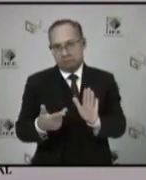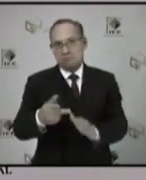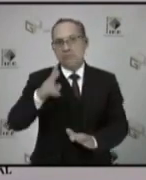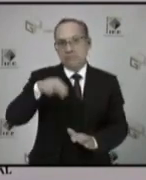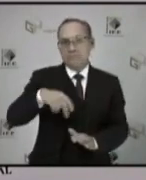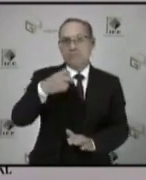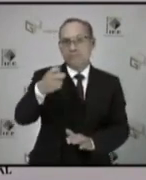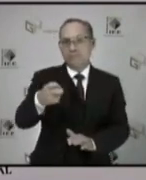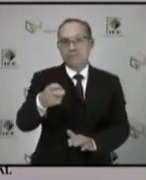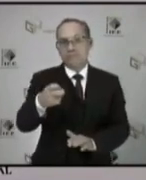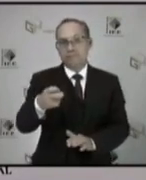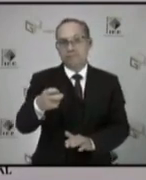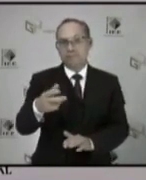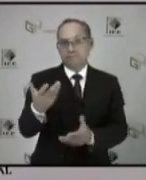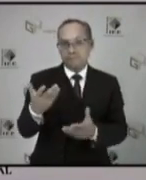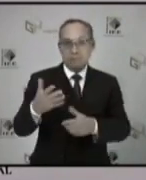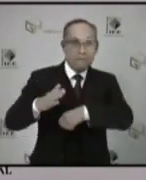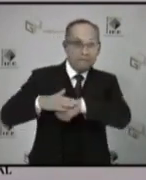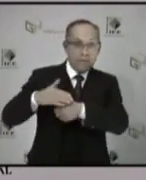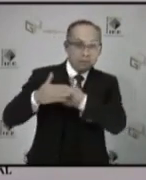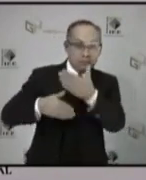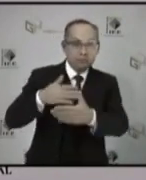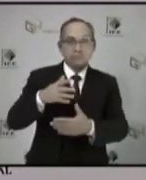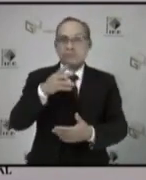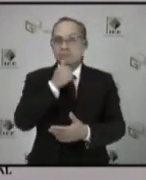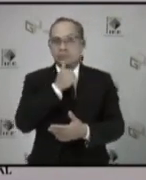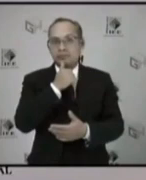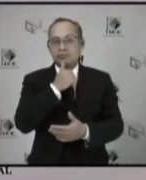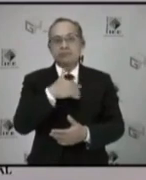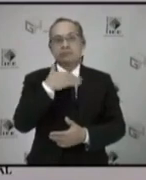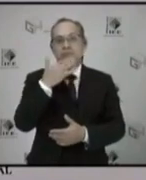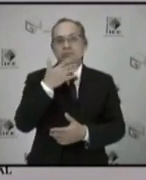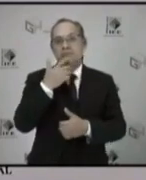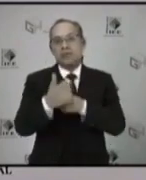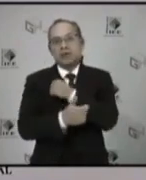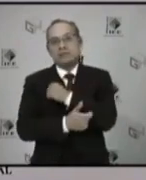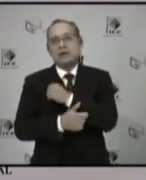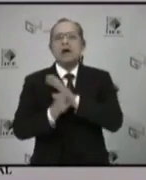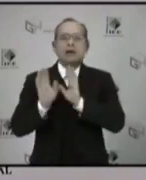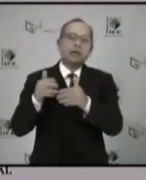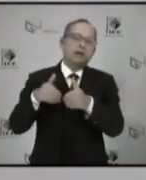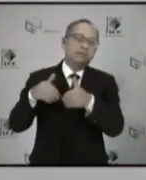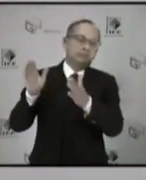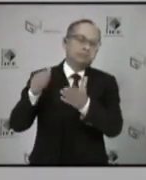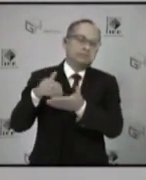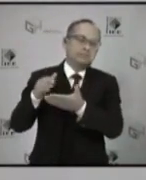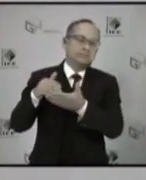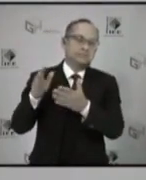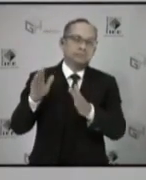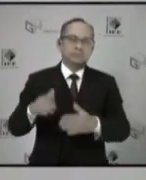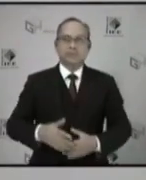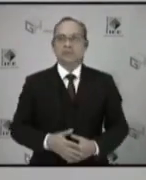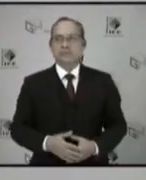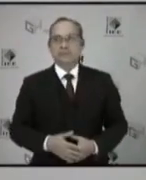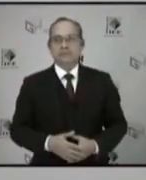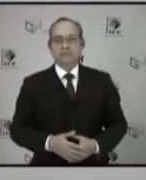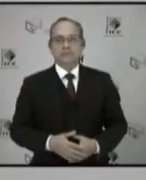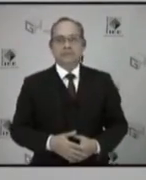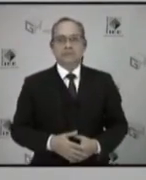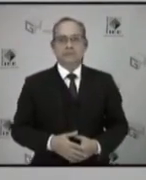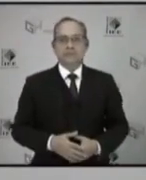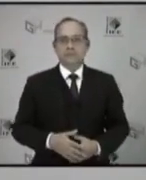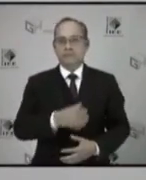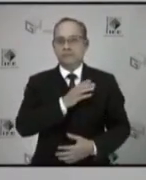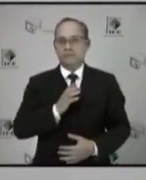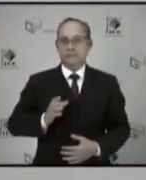puede más. Los corruptos ya se van. Gracias. Gracias, candidato. Ahora le corresponde la participación a la candidata